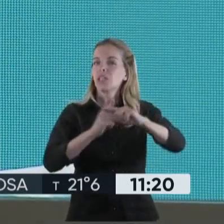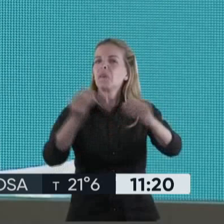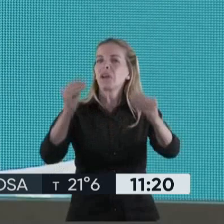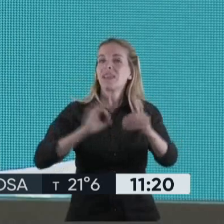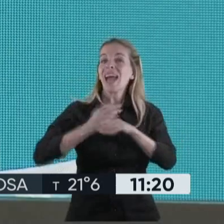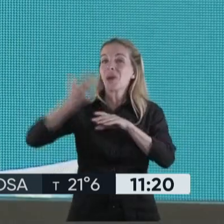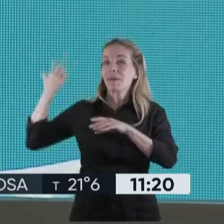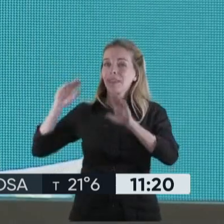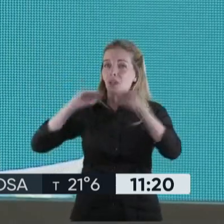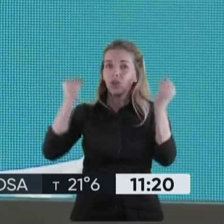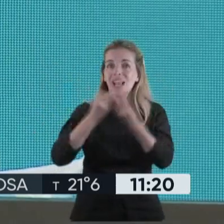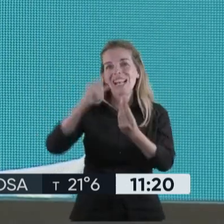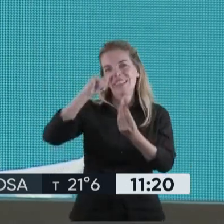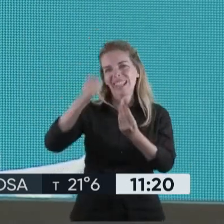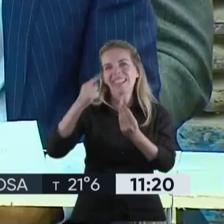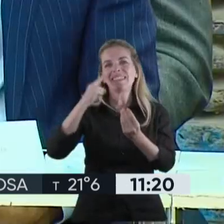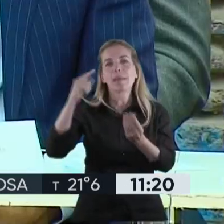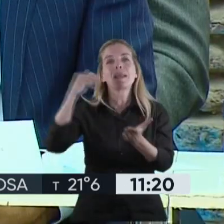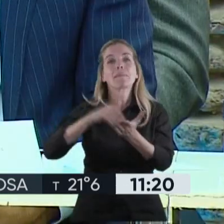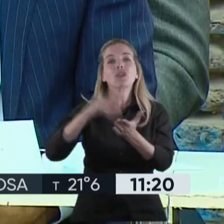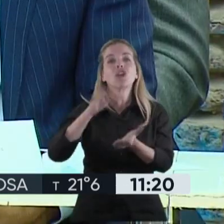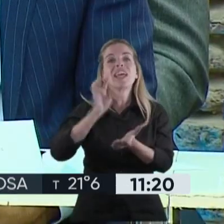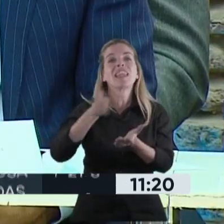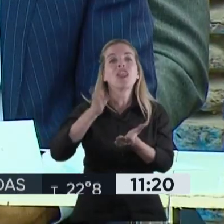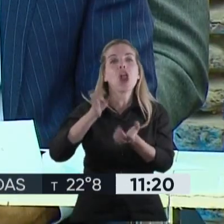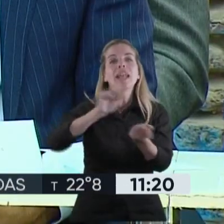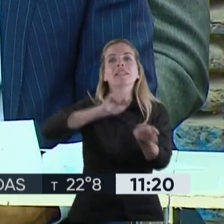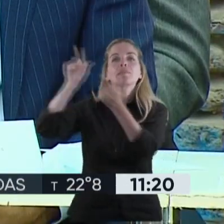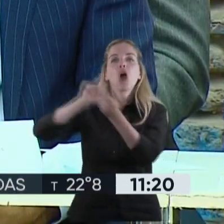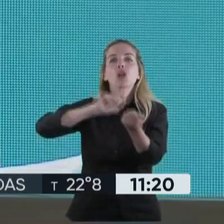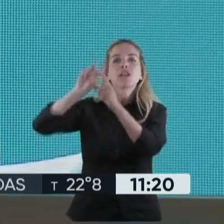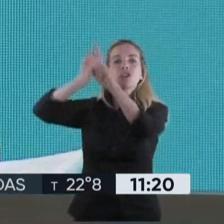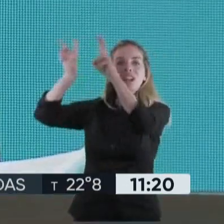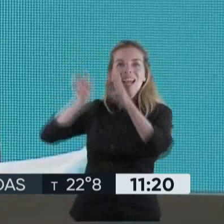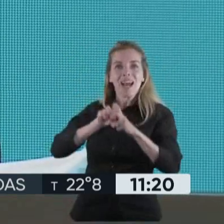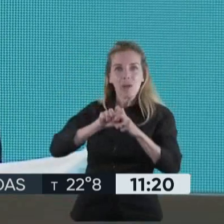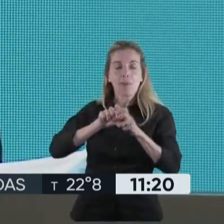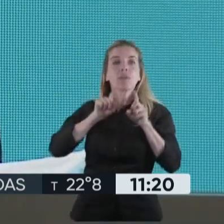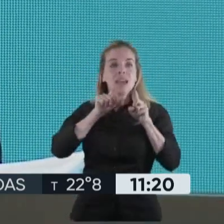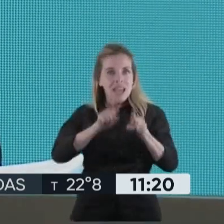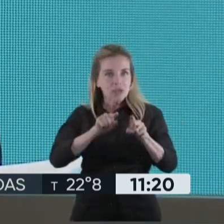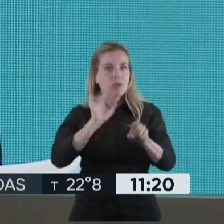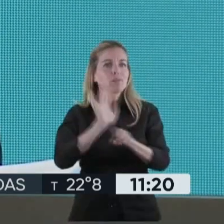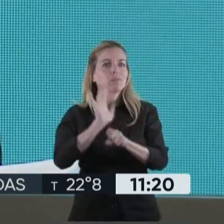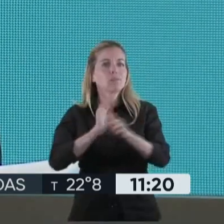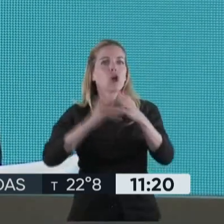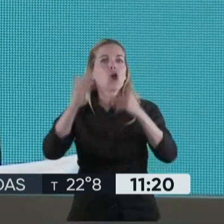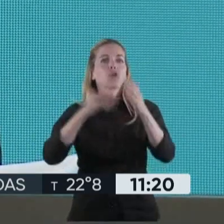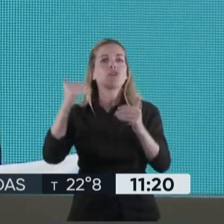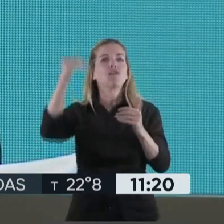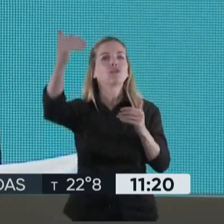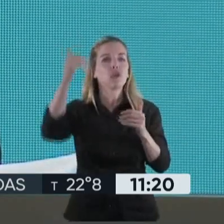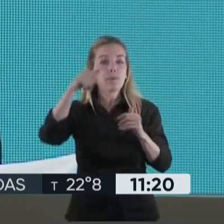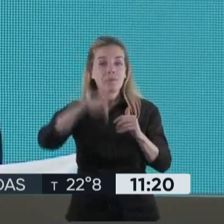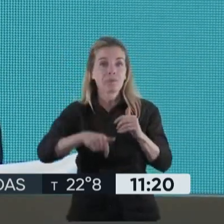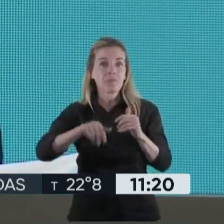exportamos 76 mil millones de dólares. Estamos construyendo futuro y este año las exportaciones